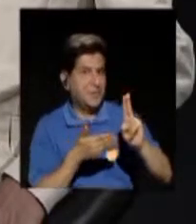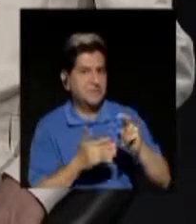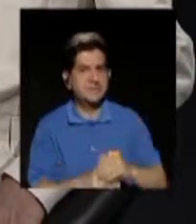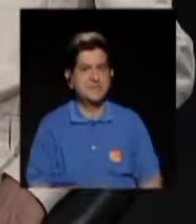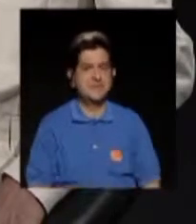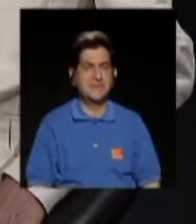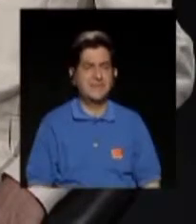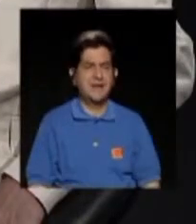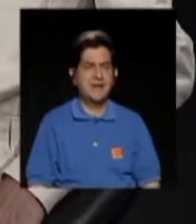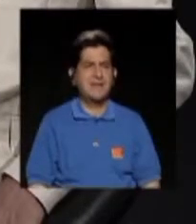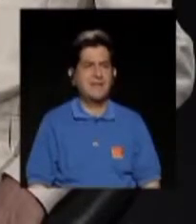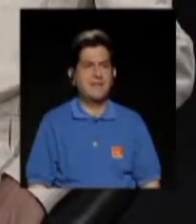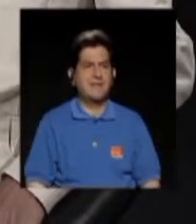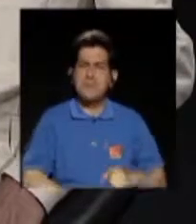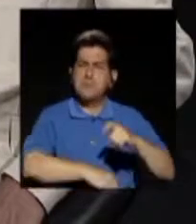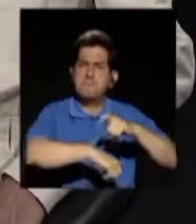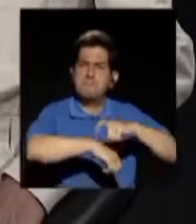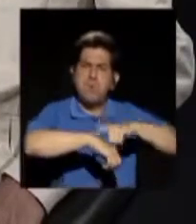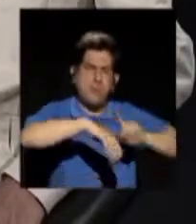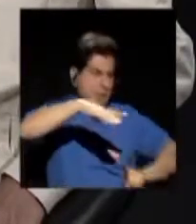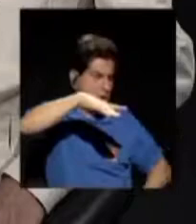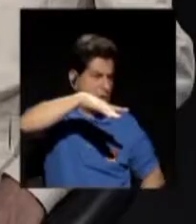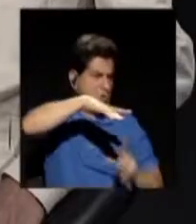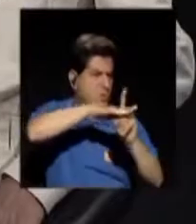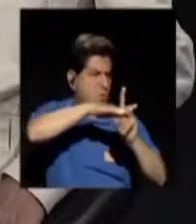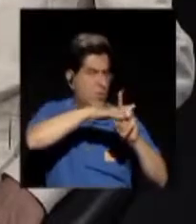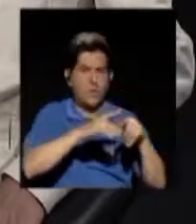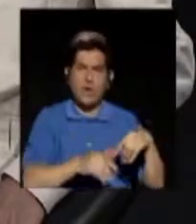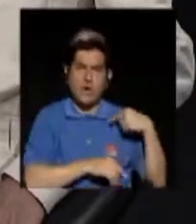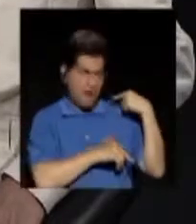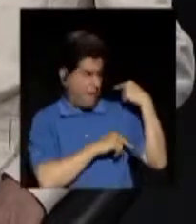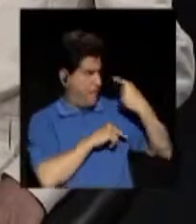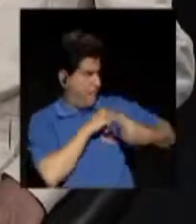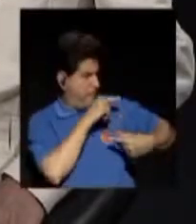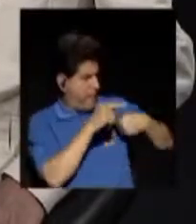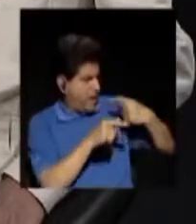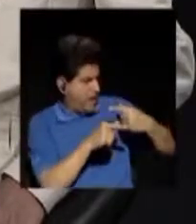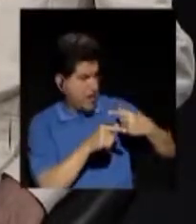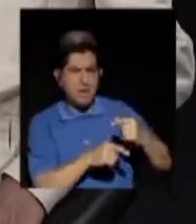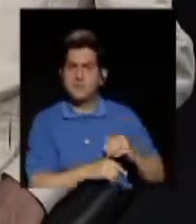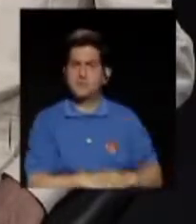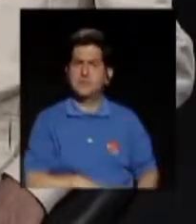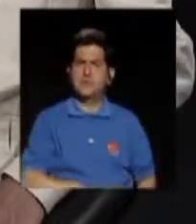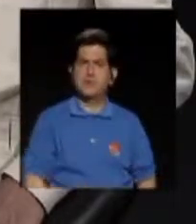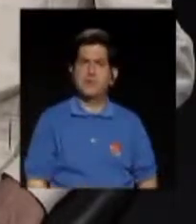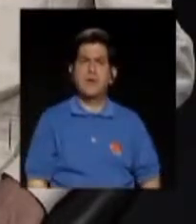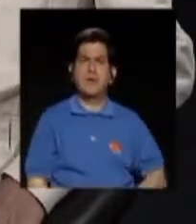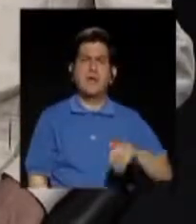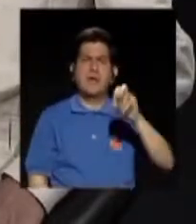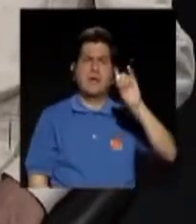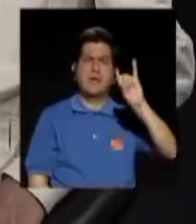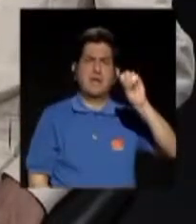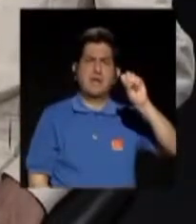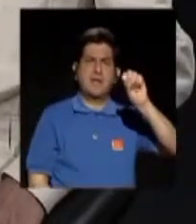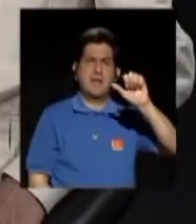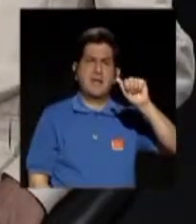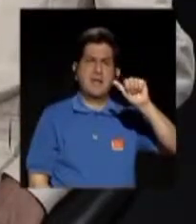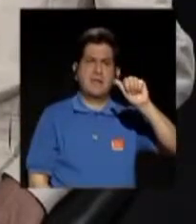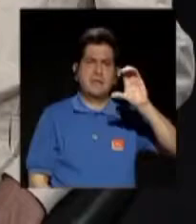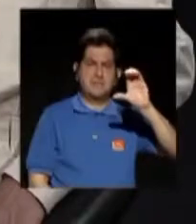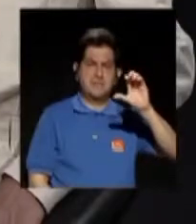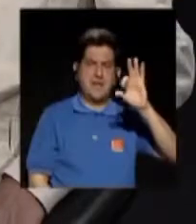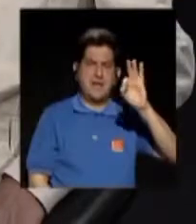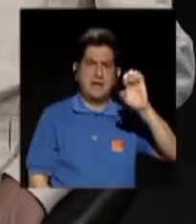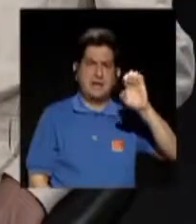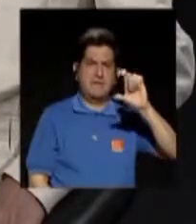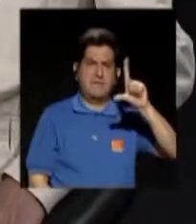aparece en un momento en que hay una generación. Incluso luego Isaac Felipe Azofeifa trata de vincular